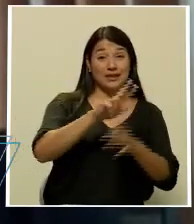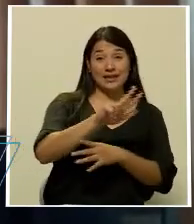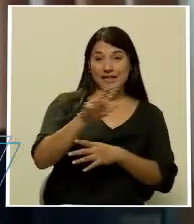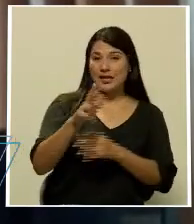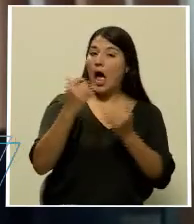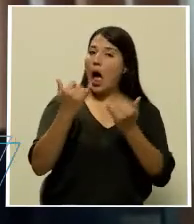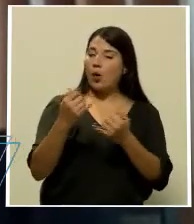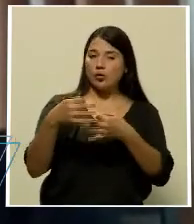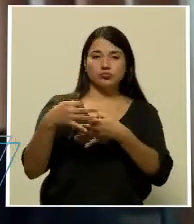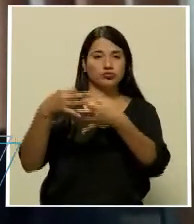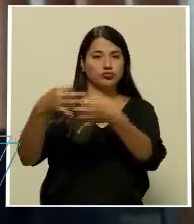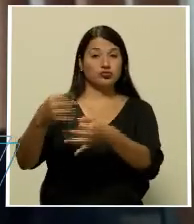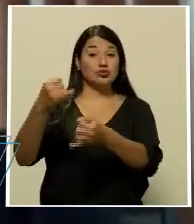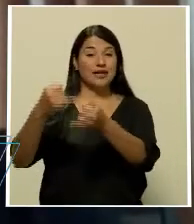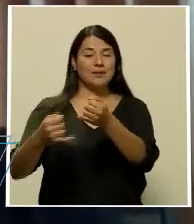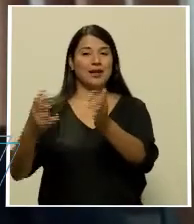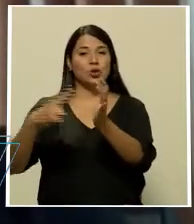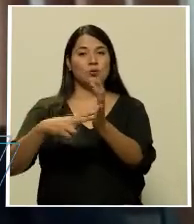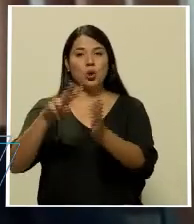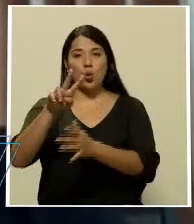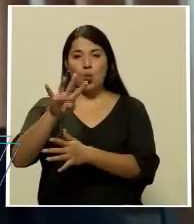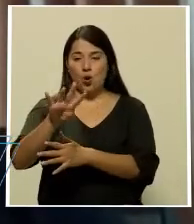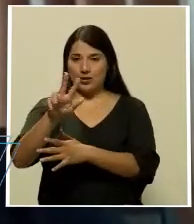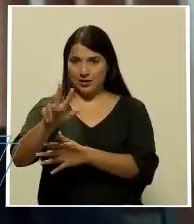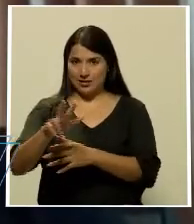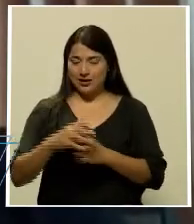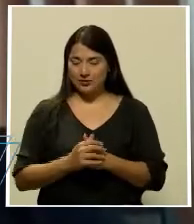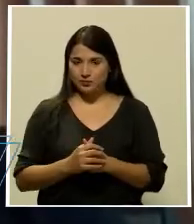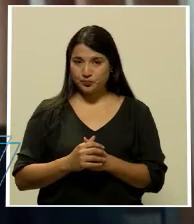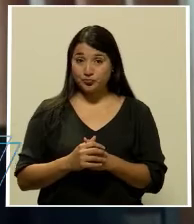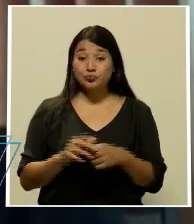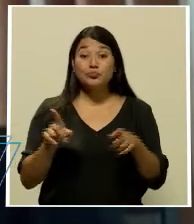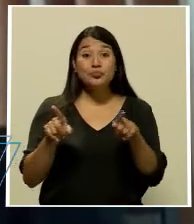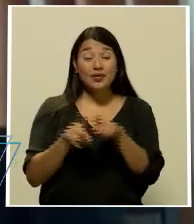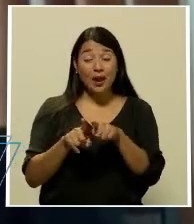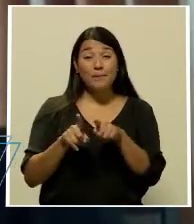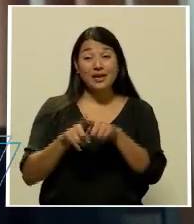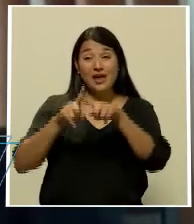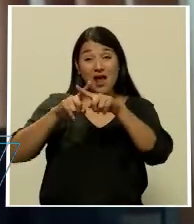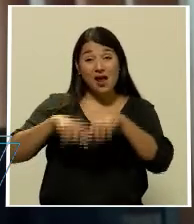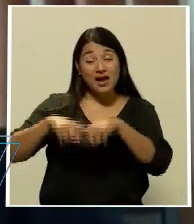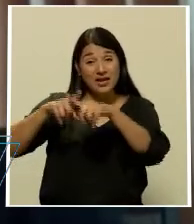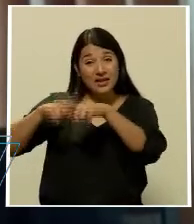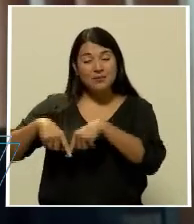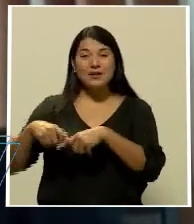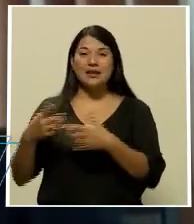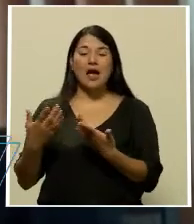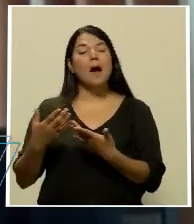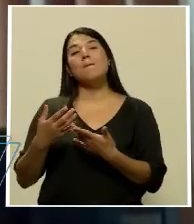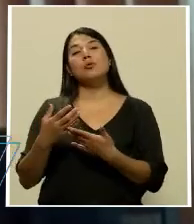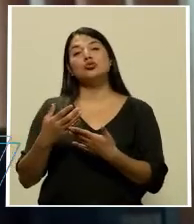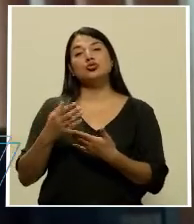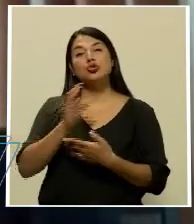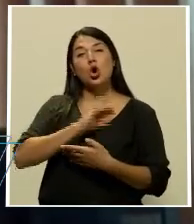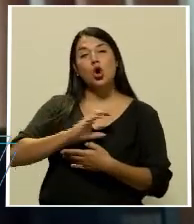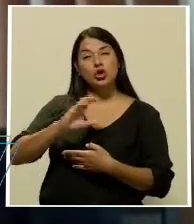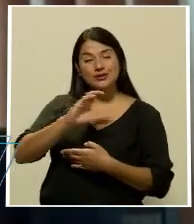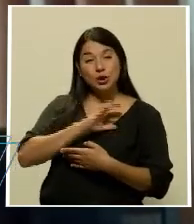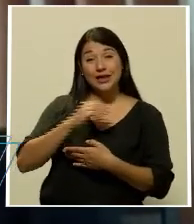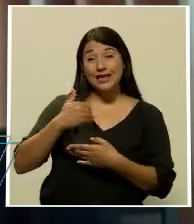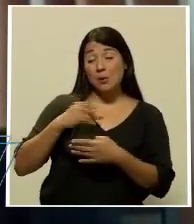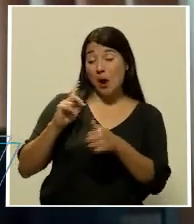año 2043. Adicionalmente, eliminamos condiciones que se tenían en la negociación original de